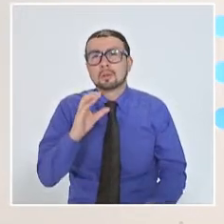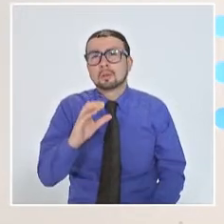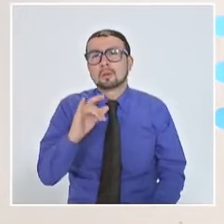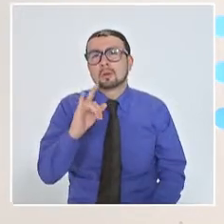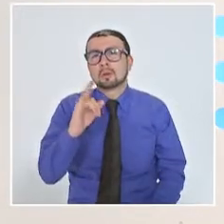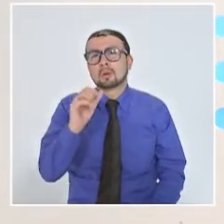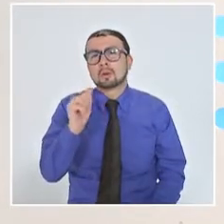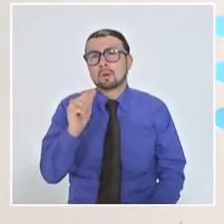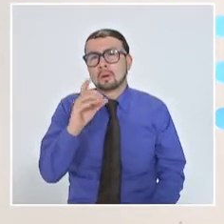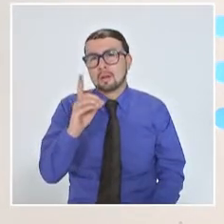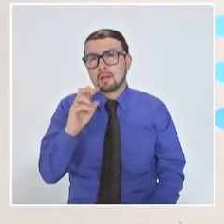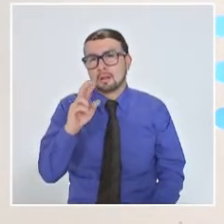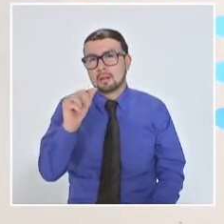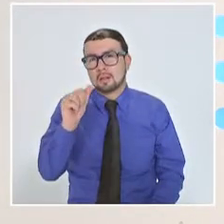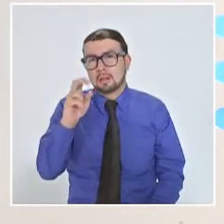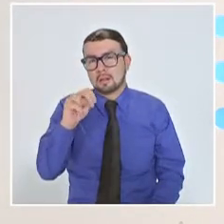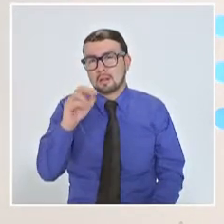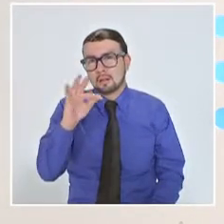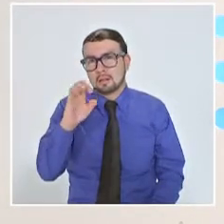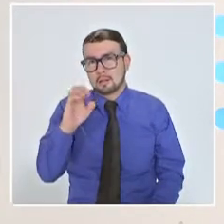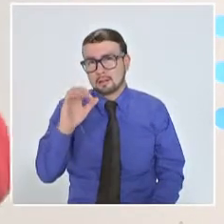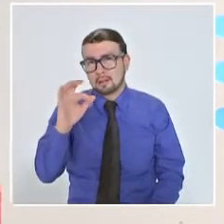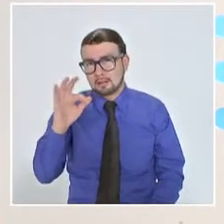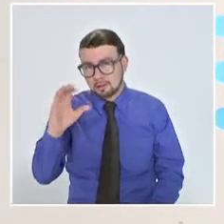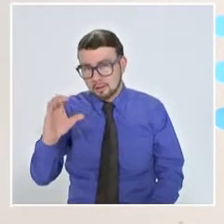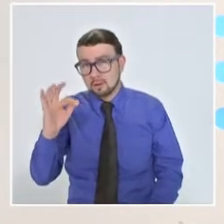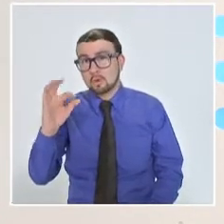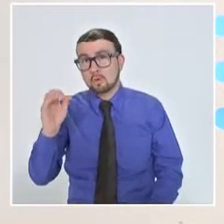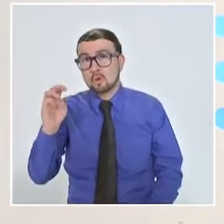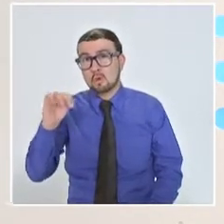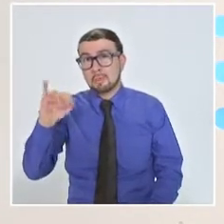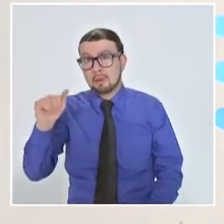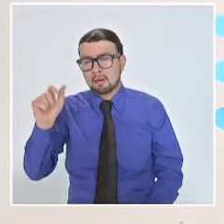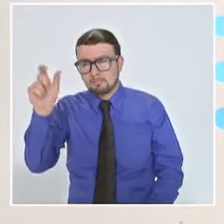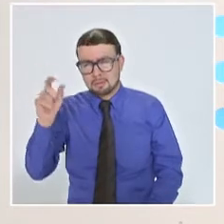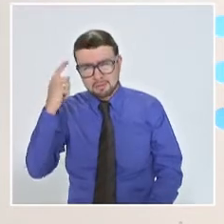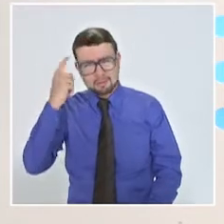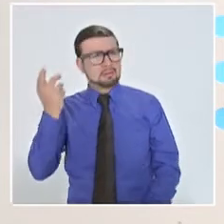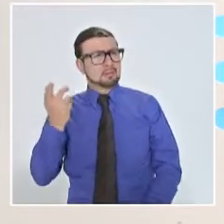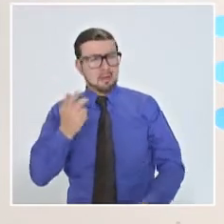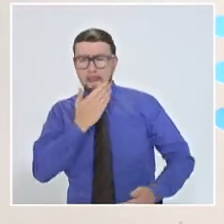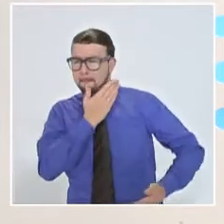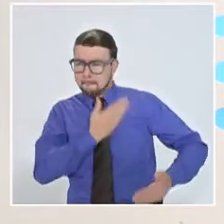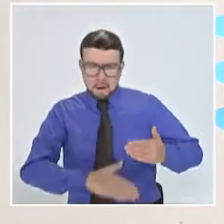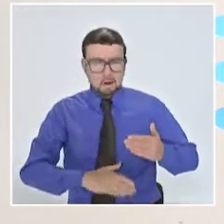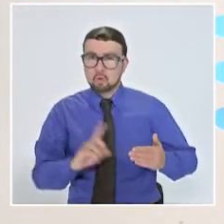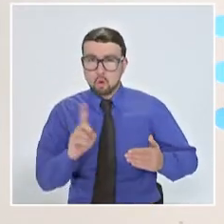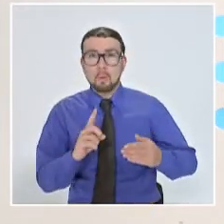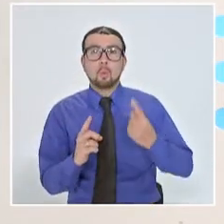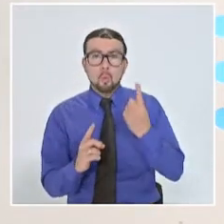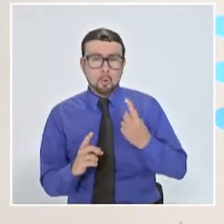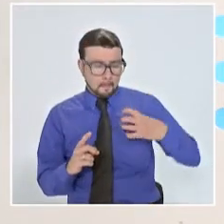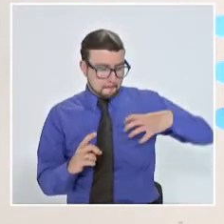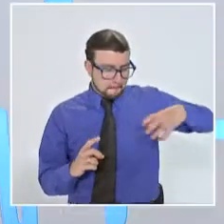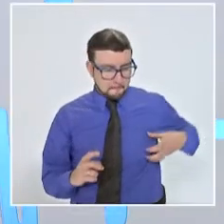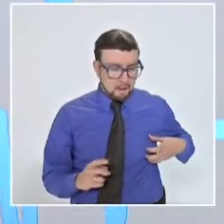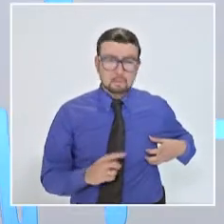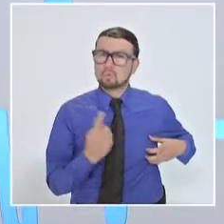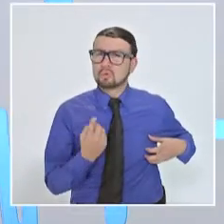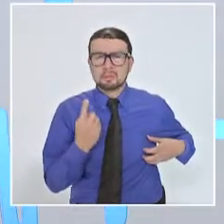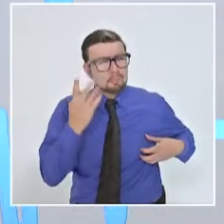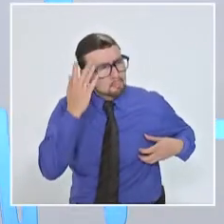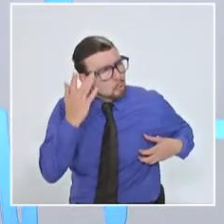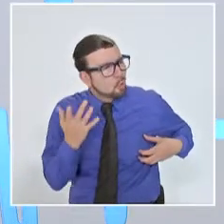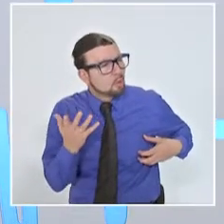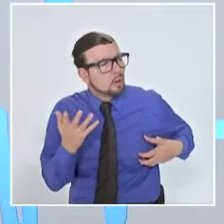decir, se opera una sola porción, que la gente dice, pero ¿por qué no me operaron todo el seno y fue una sola porción? Vamos a